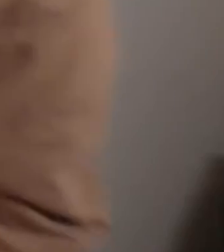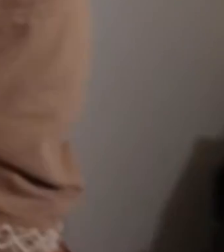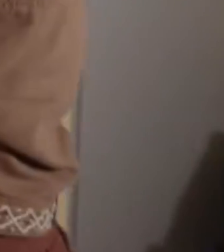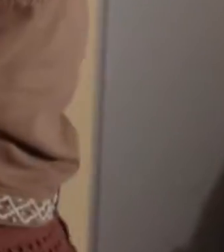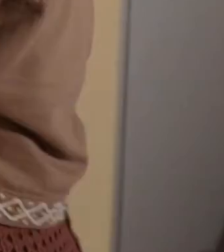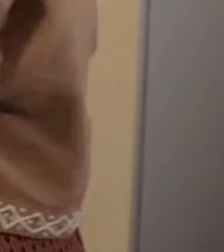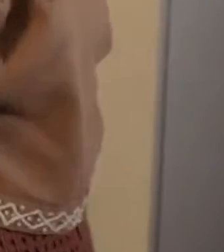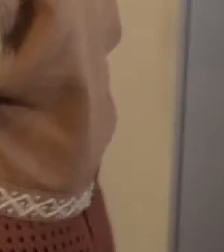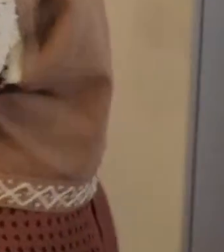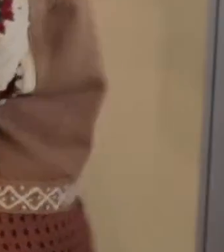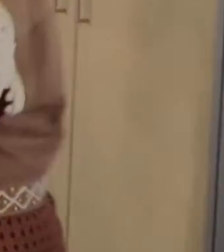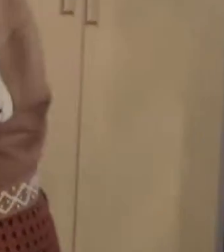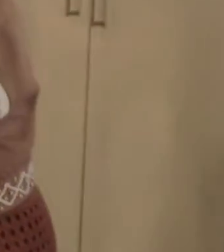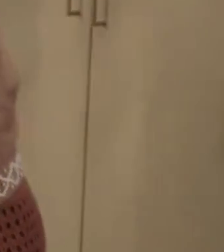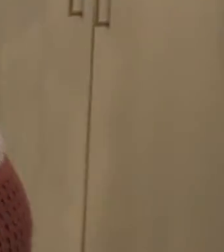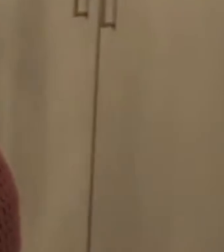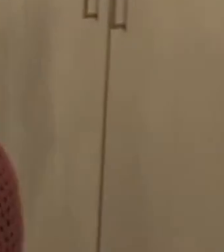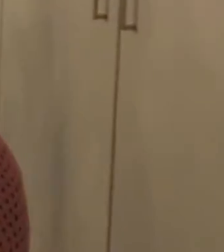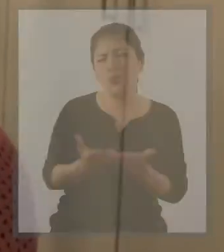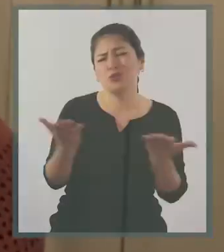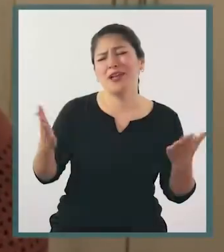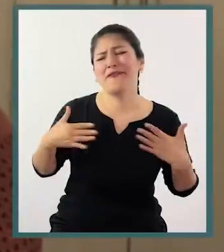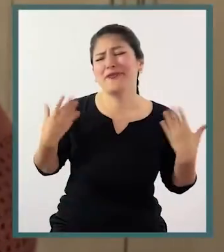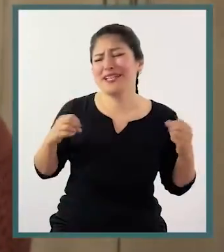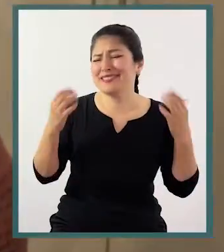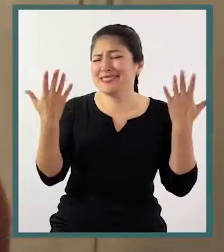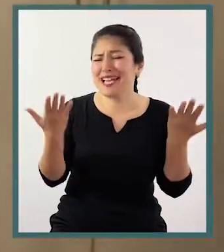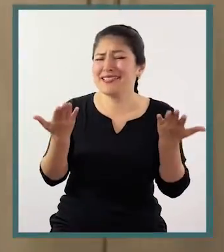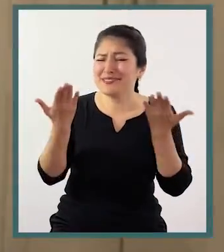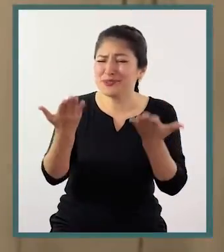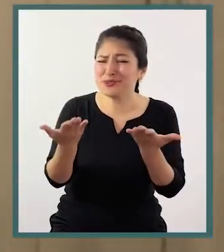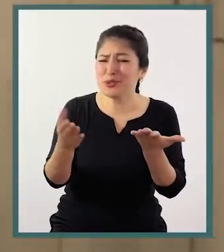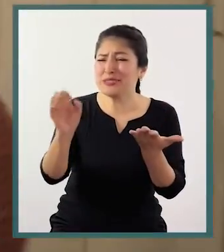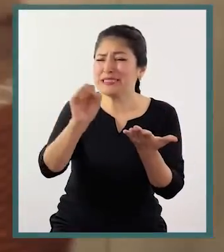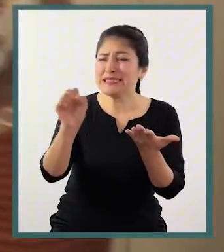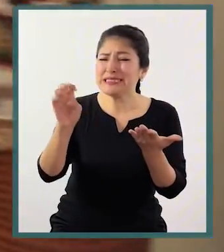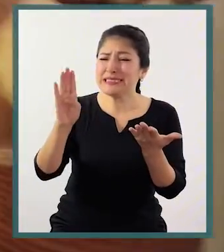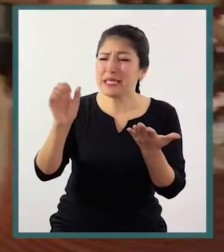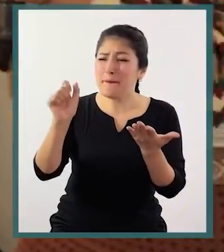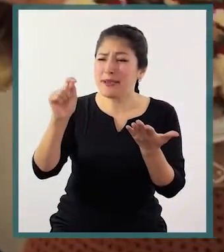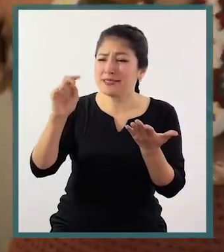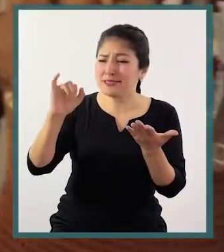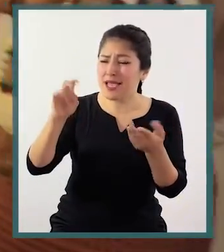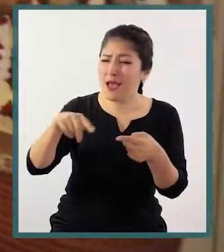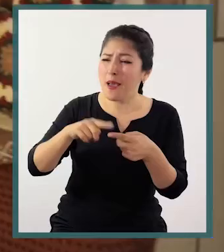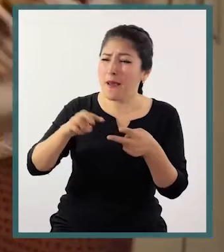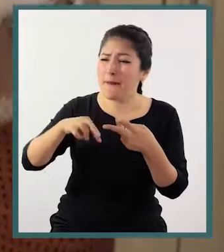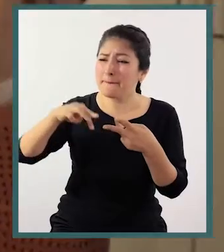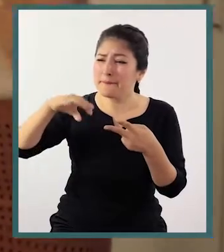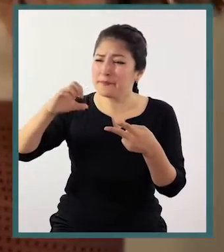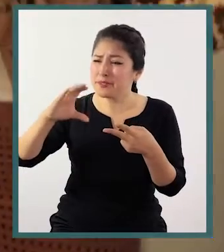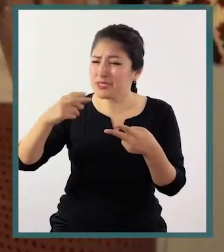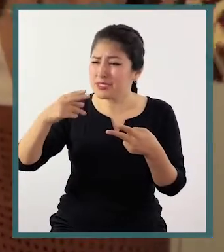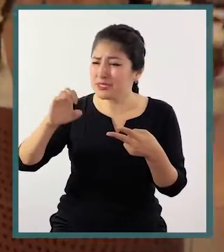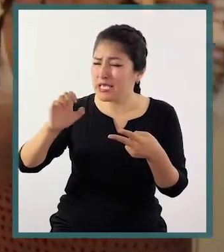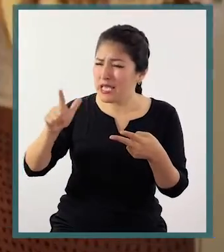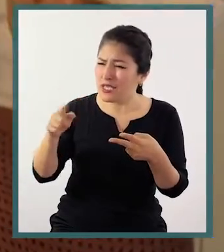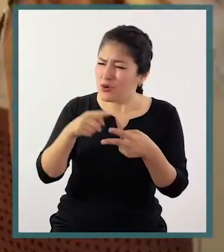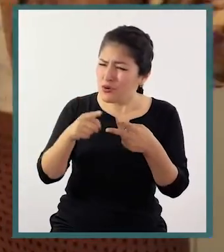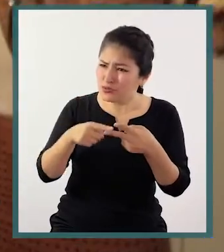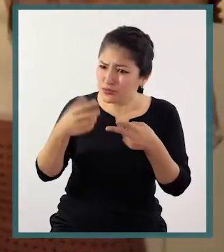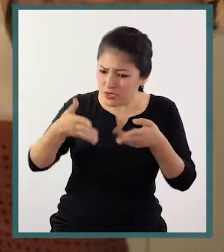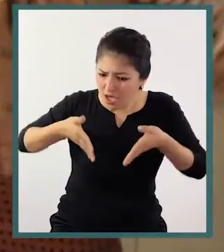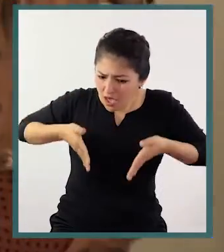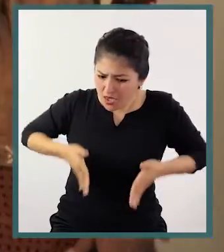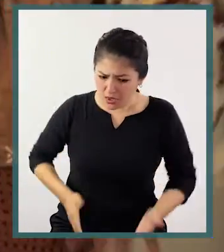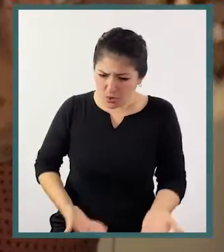Mis felicitaciones, pues, muchachos, Sebastián, Michael, ¿qué se siente haber